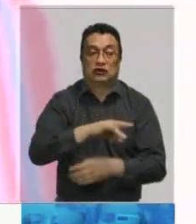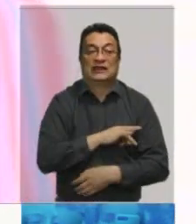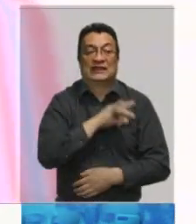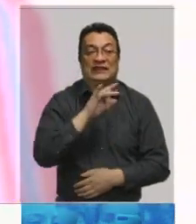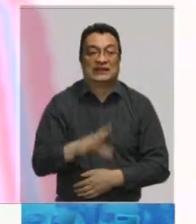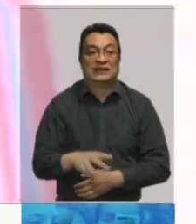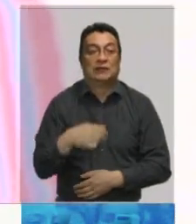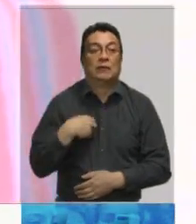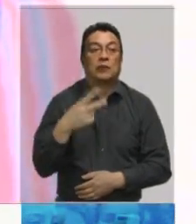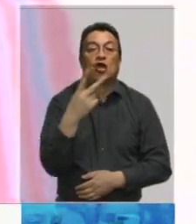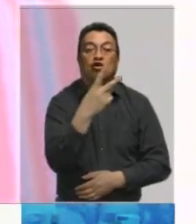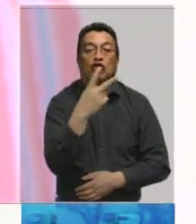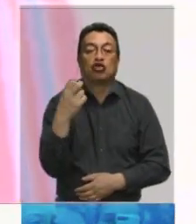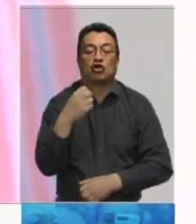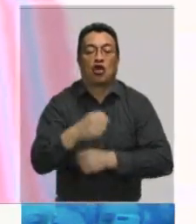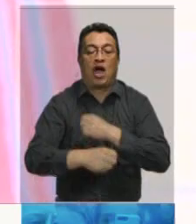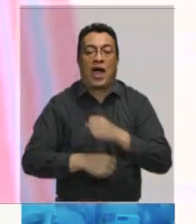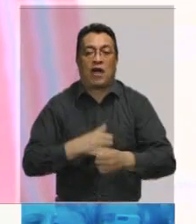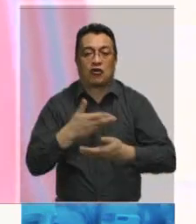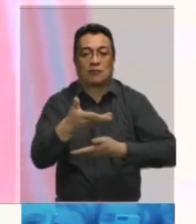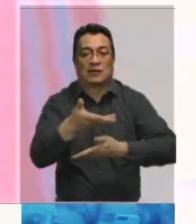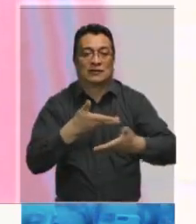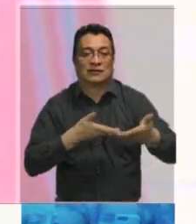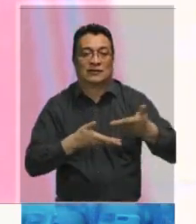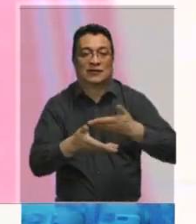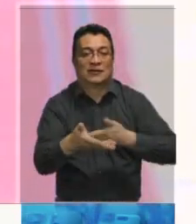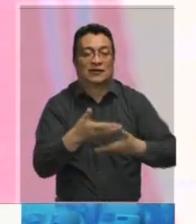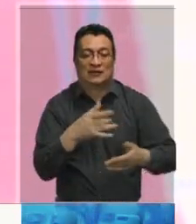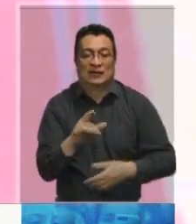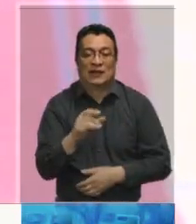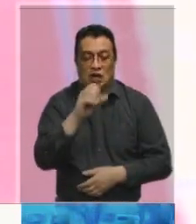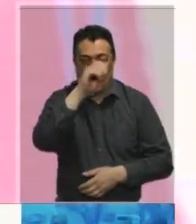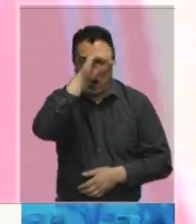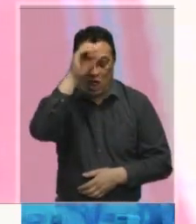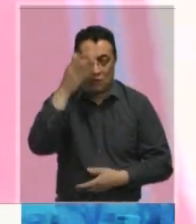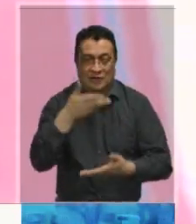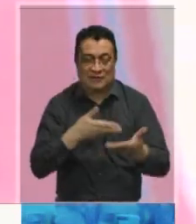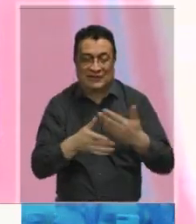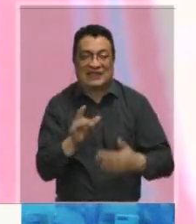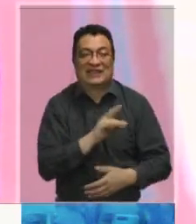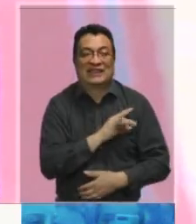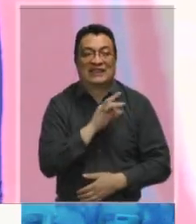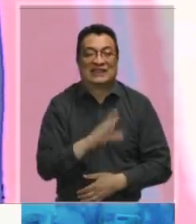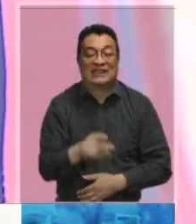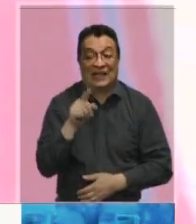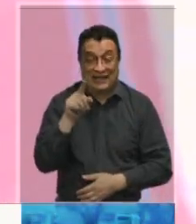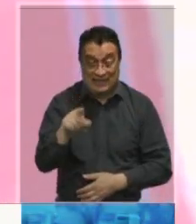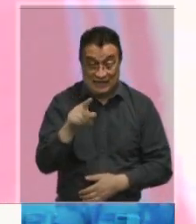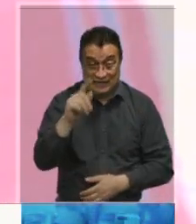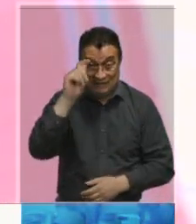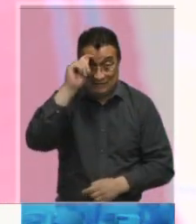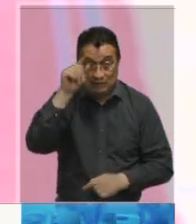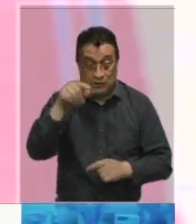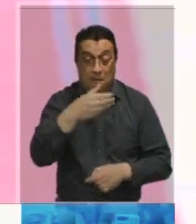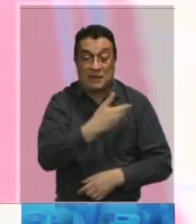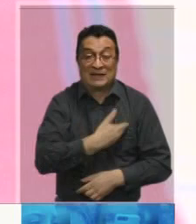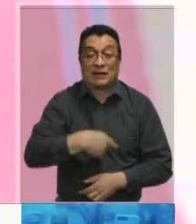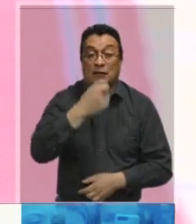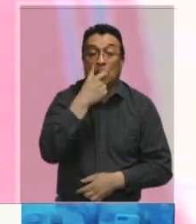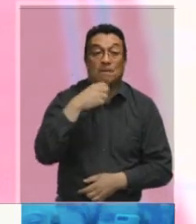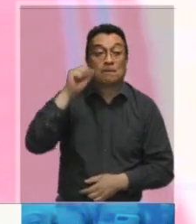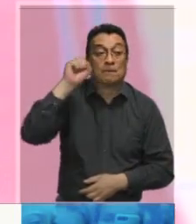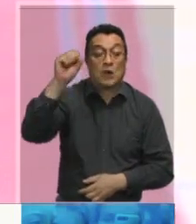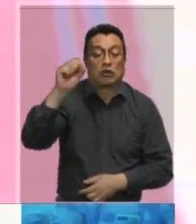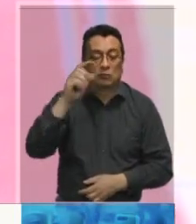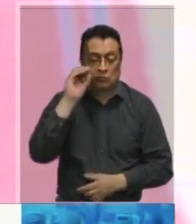ver con los 200 años de relación bilateral con Colombia. En ese orden de ideas, el presidente Boric fijó la posición